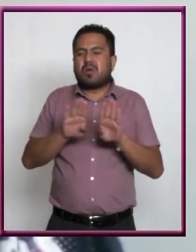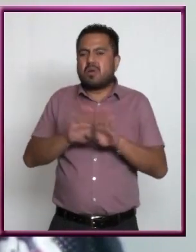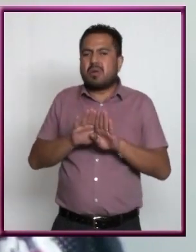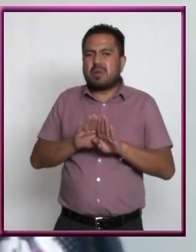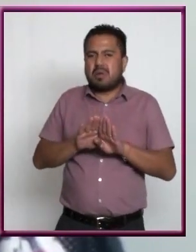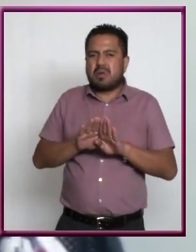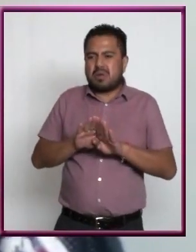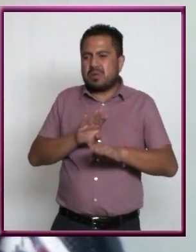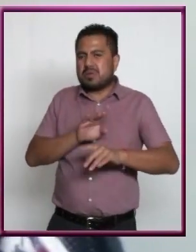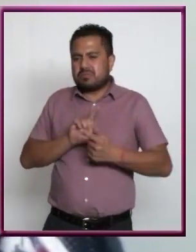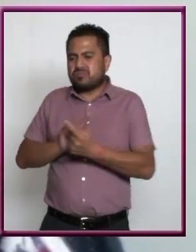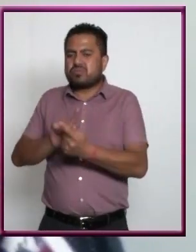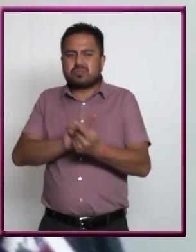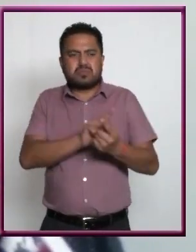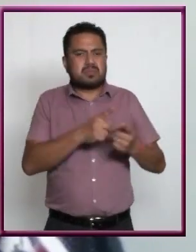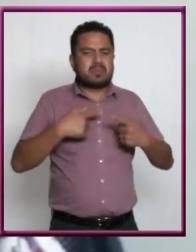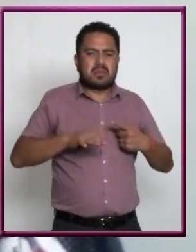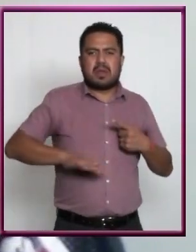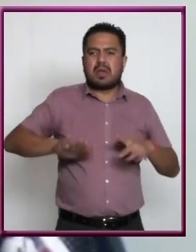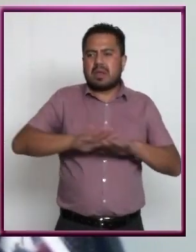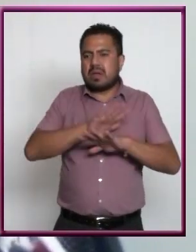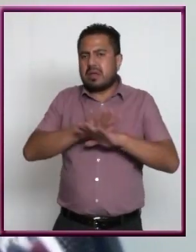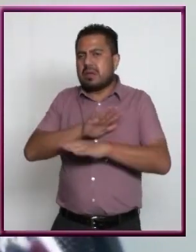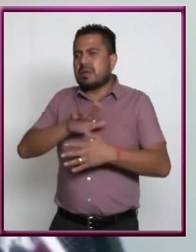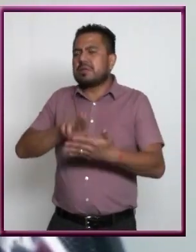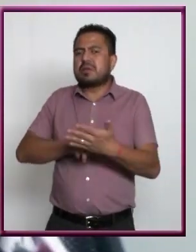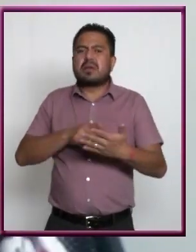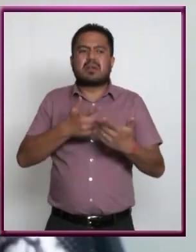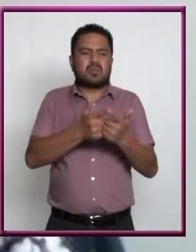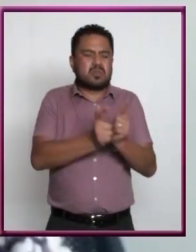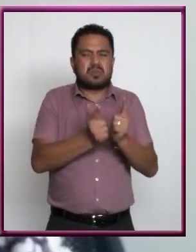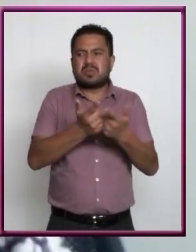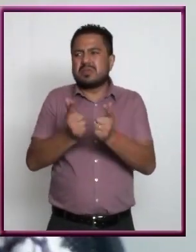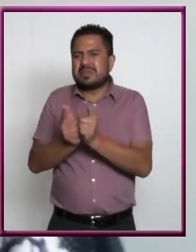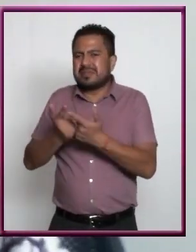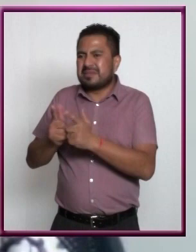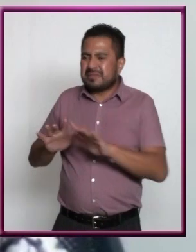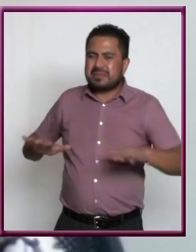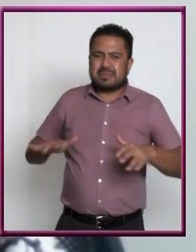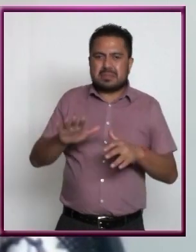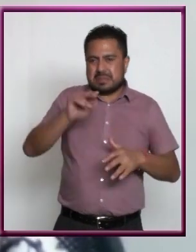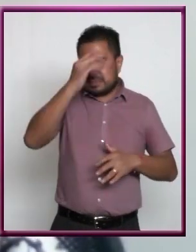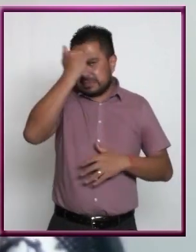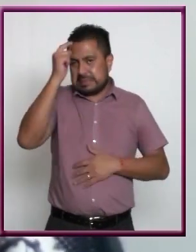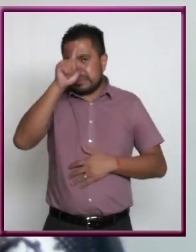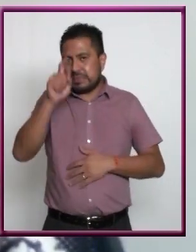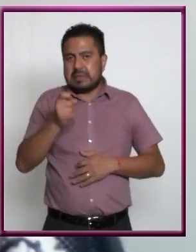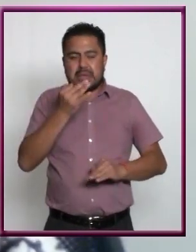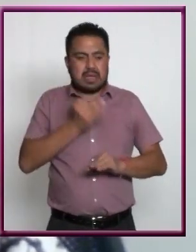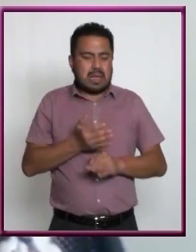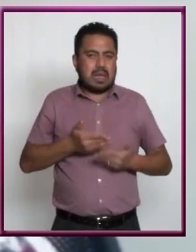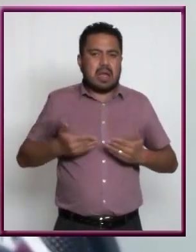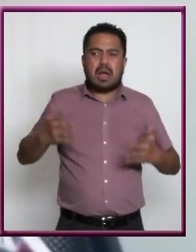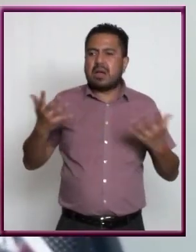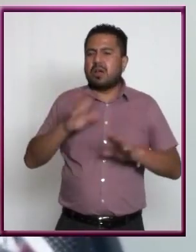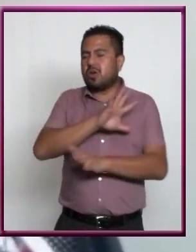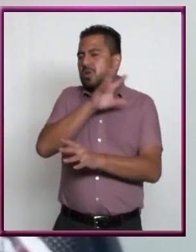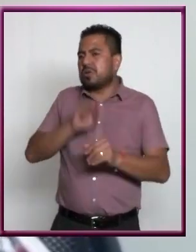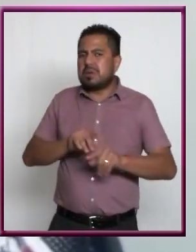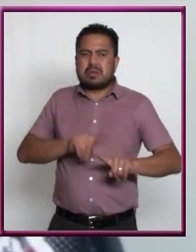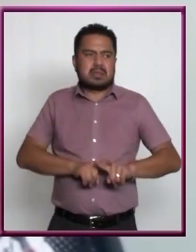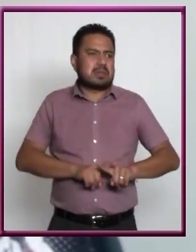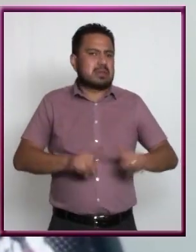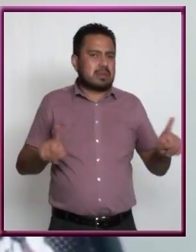de dirigirse a la gente y cambiar también los formatos, incluso los géneros. No sé, ahora está siendo todo un